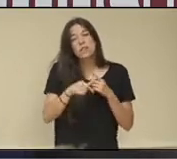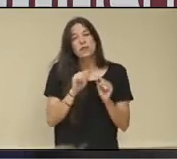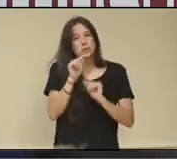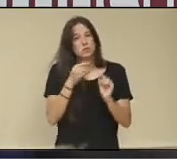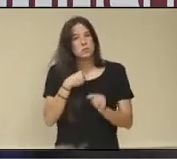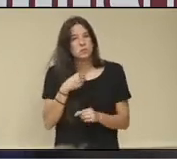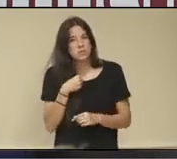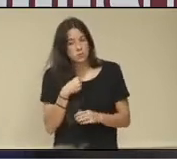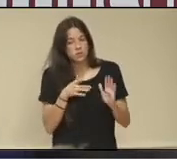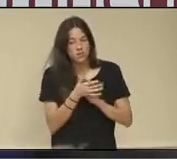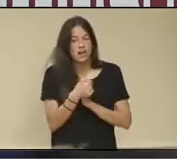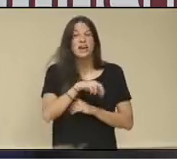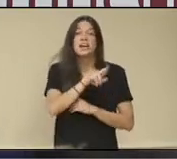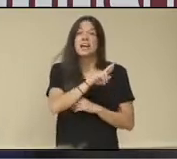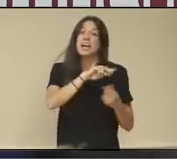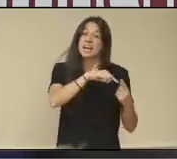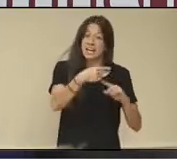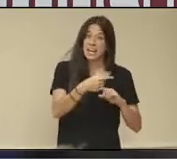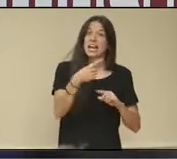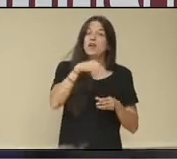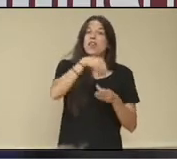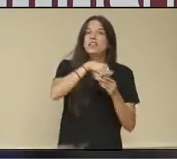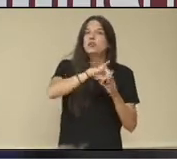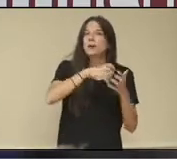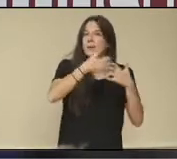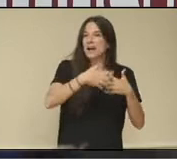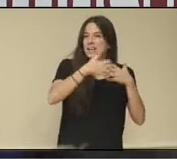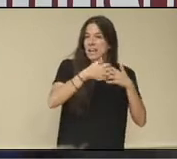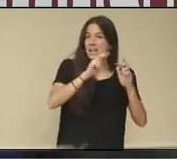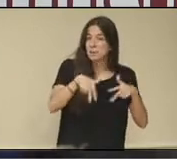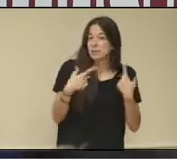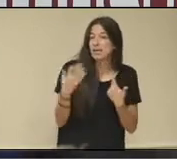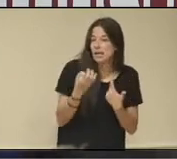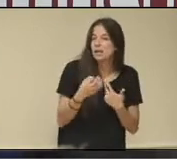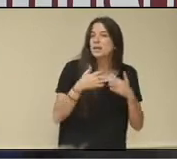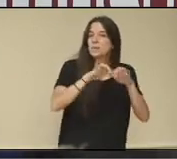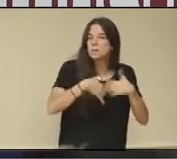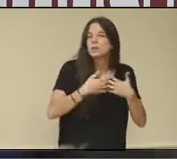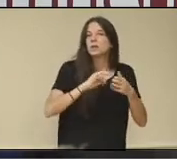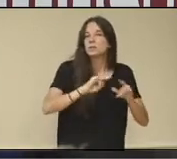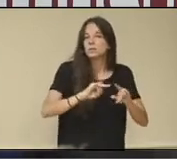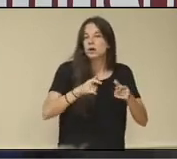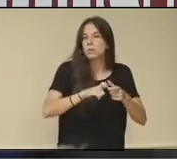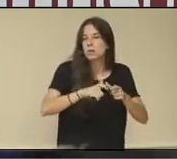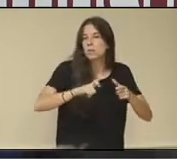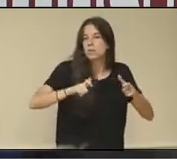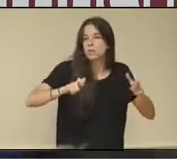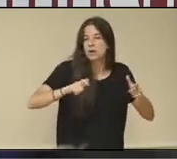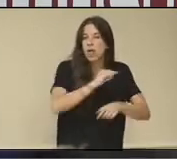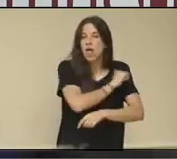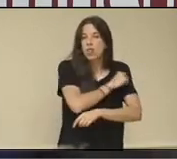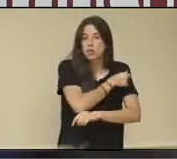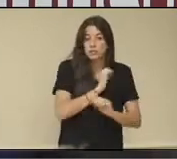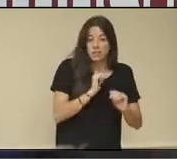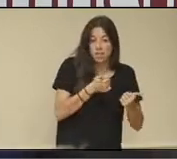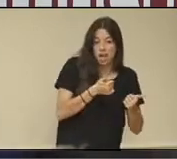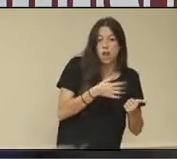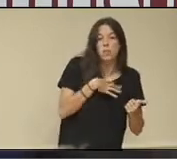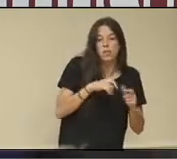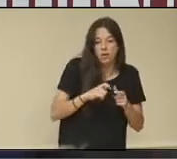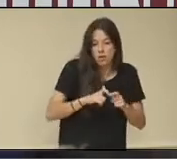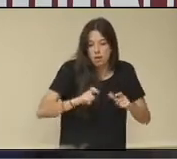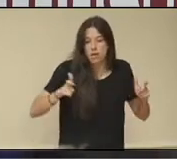decir, RNAs que tienen una maquinaria que permite multiplicar la dosis que uno pone inicialmente,